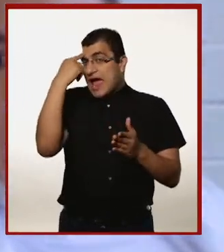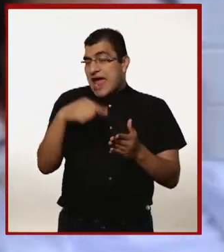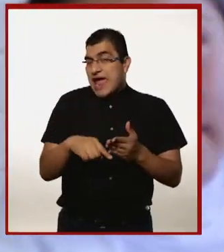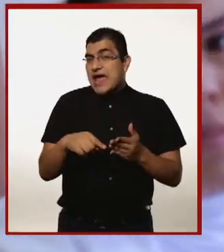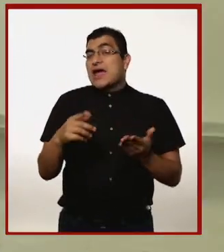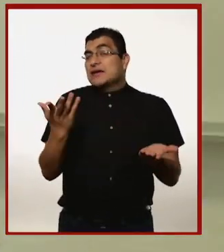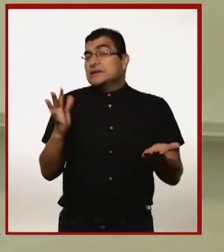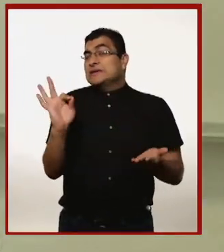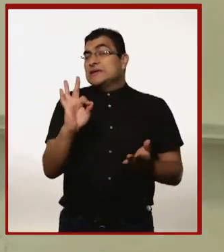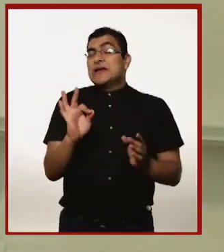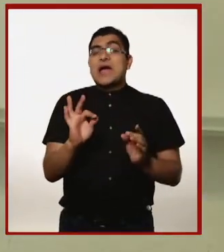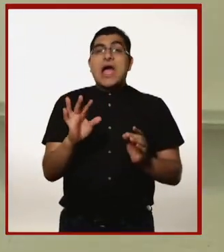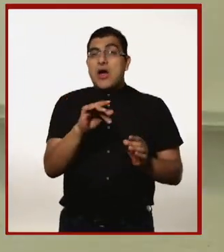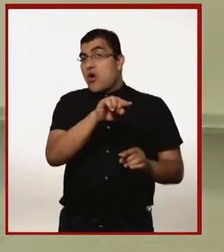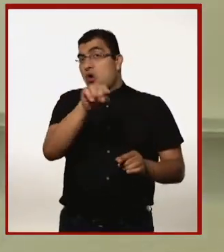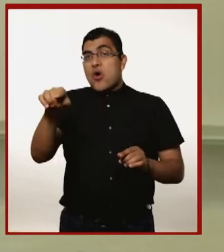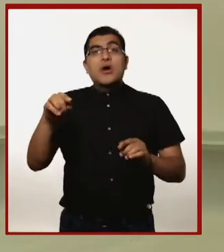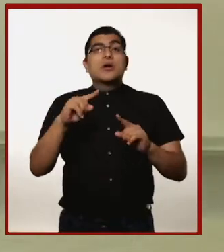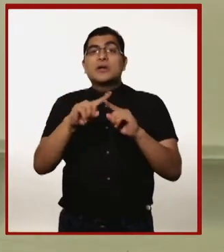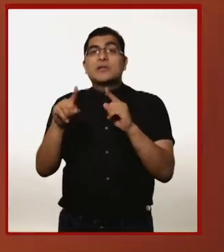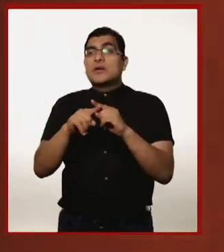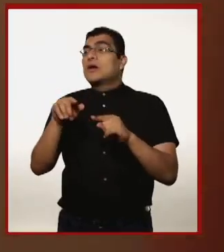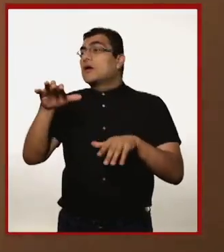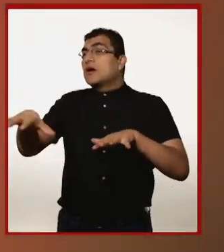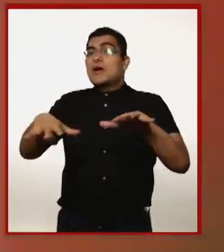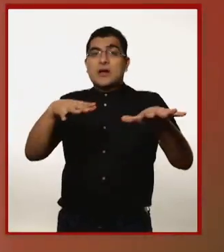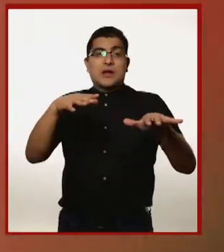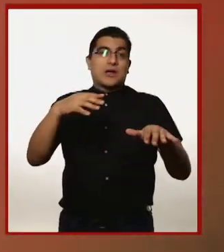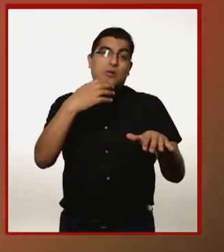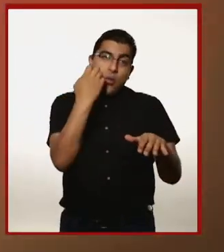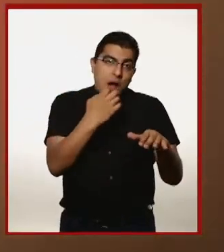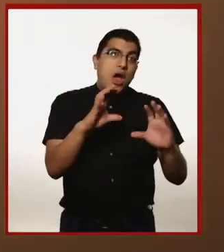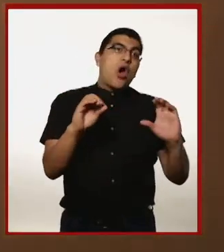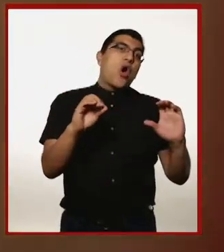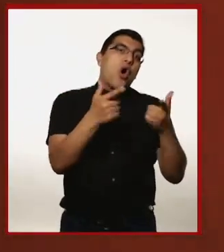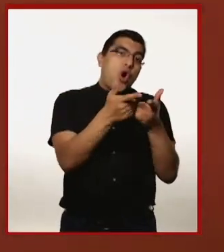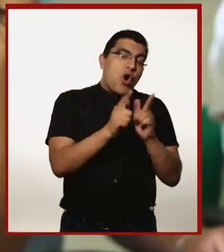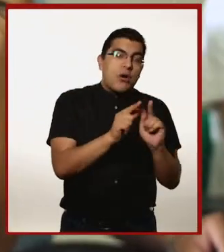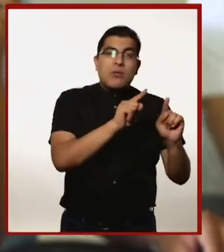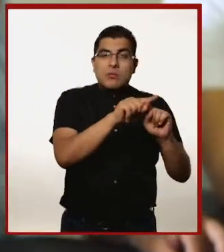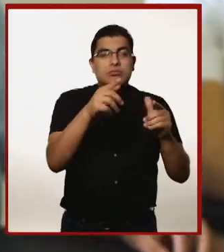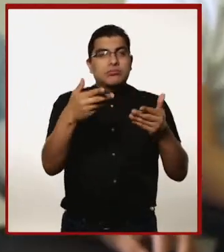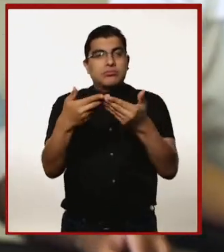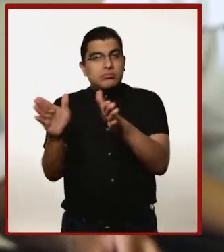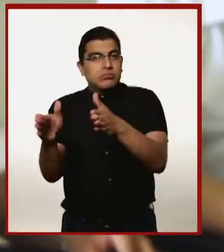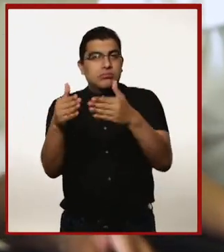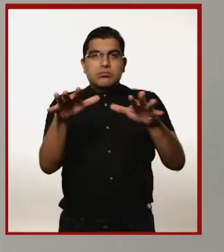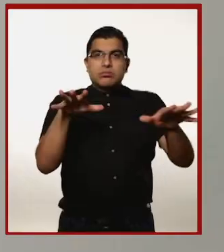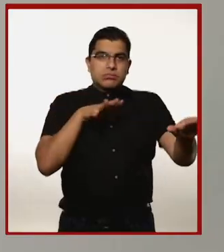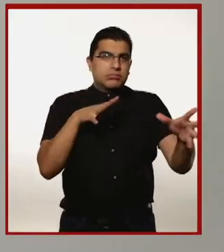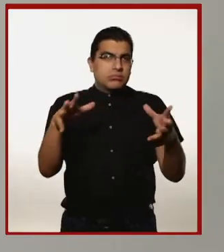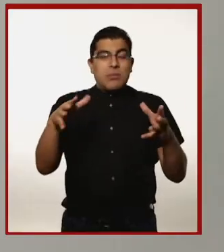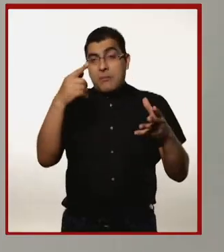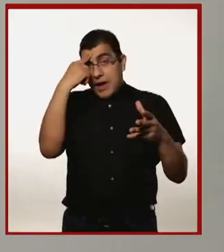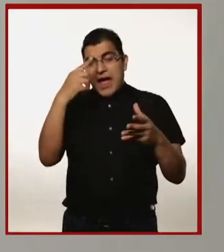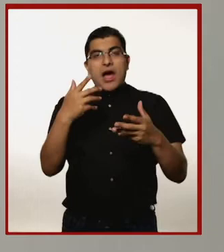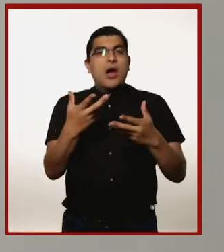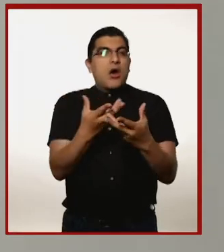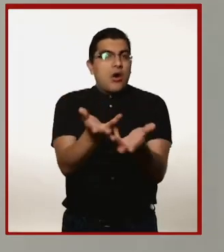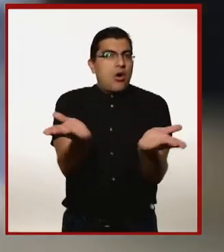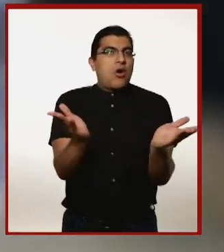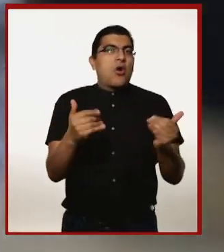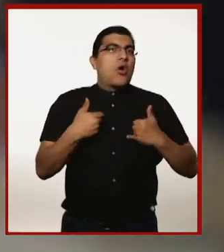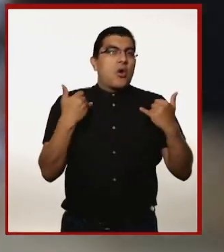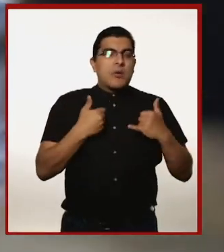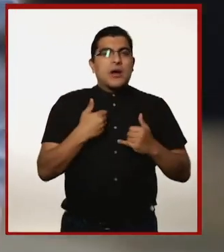que el hecho de que haya, que las propias instancias o grupos generen esos espacios pensados para jóvenes,